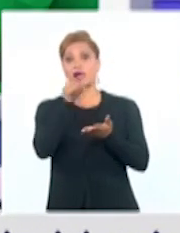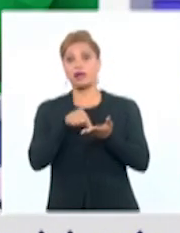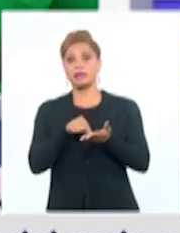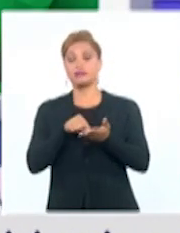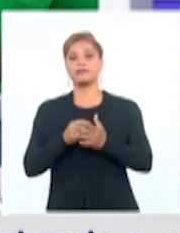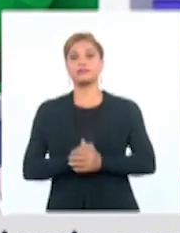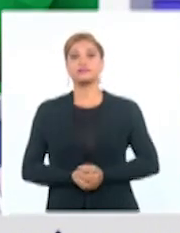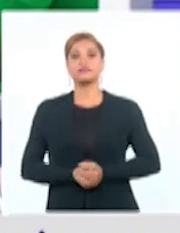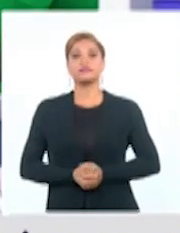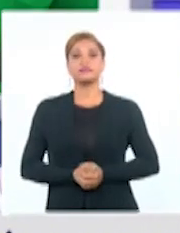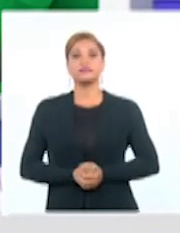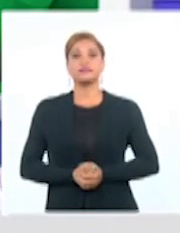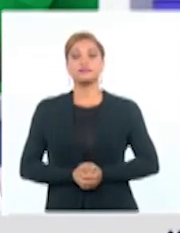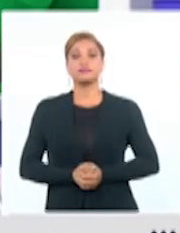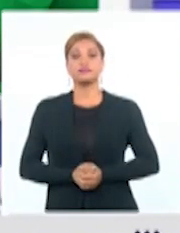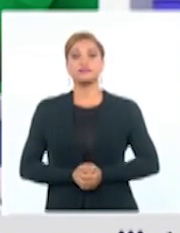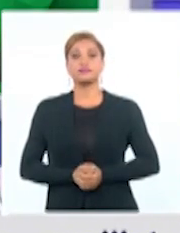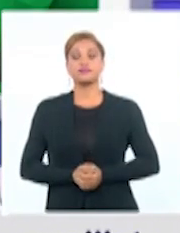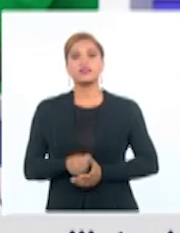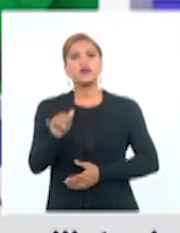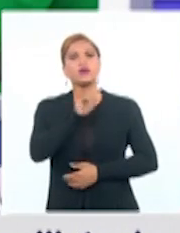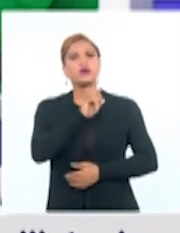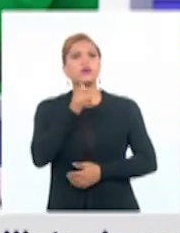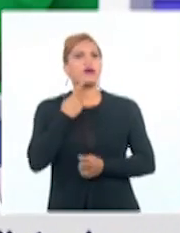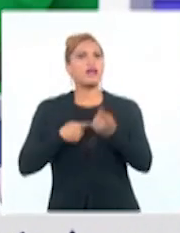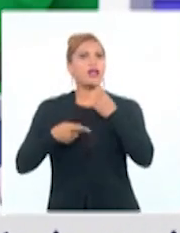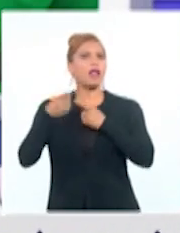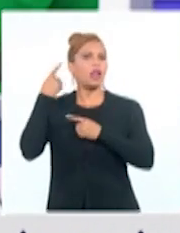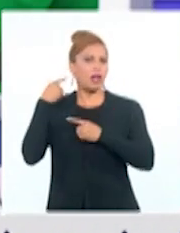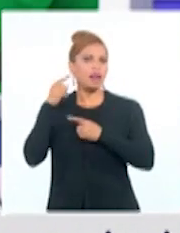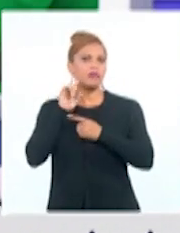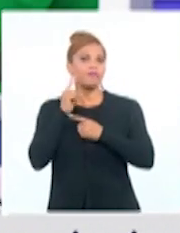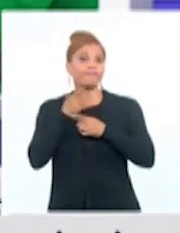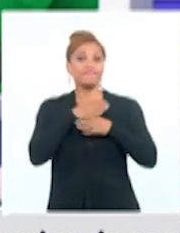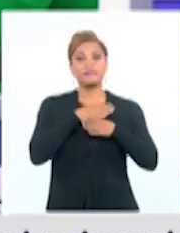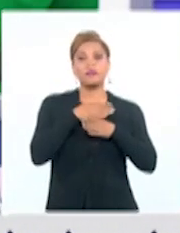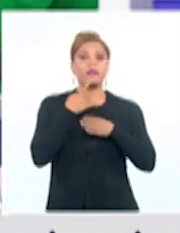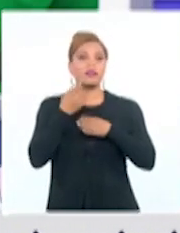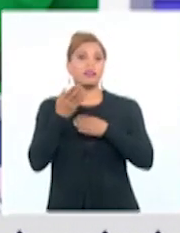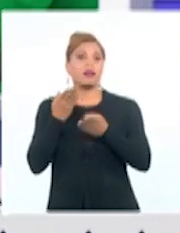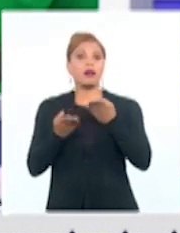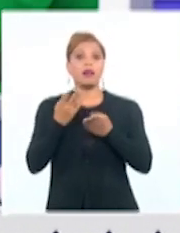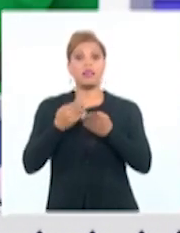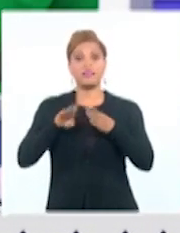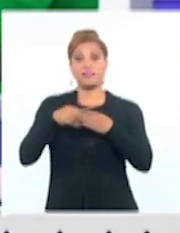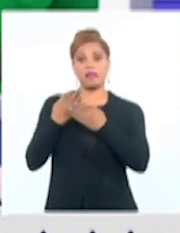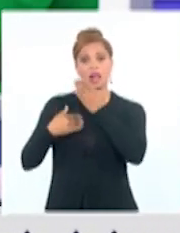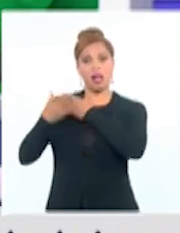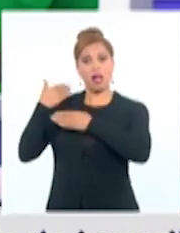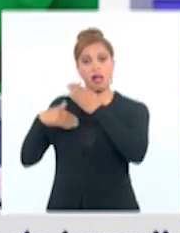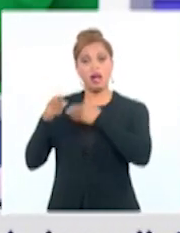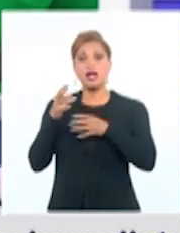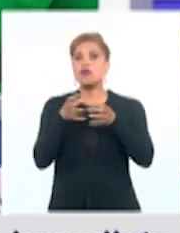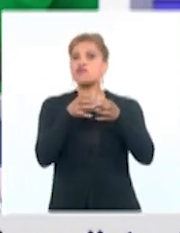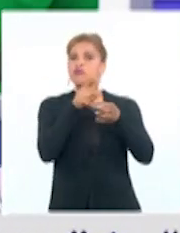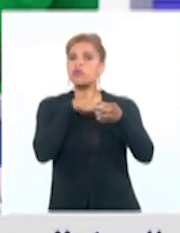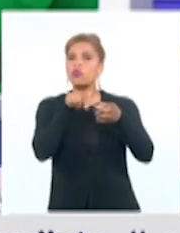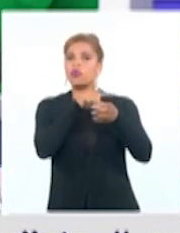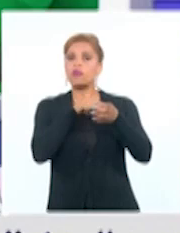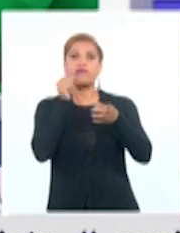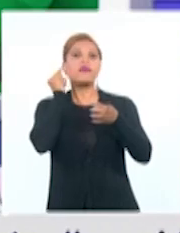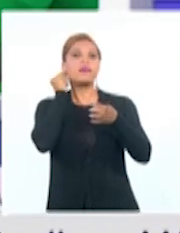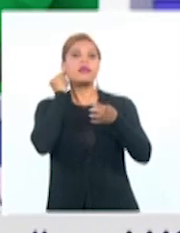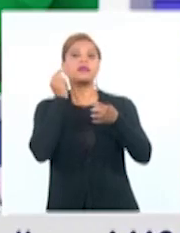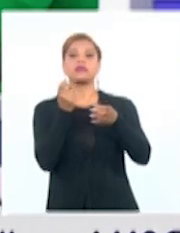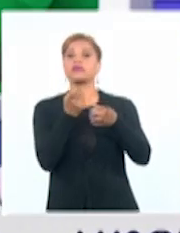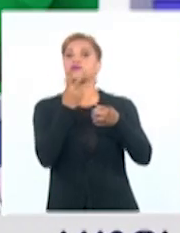semanas. Al igual que el día de ayer, y diferente a otros días, el sexo femenino con 12 de